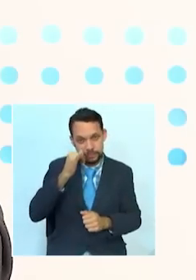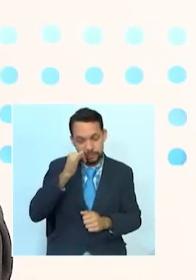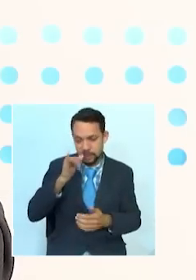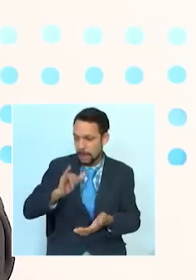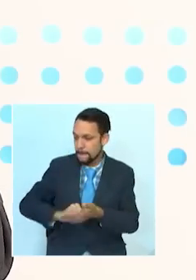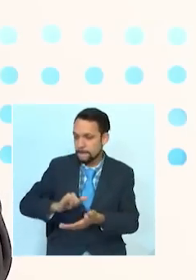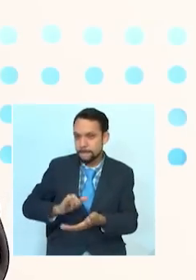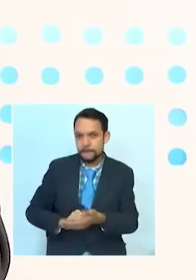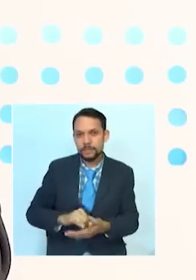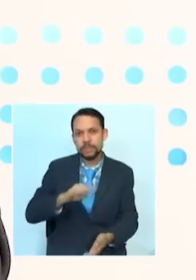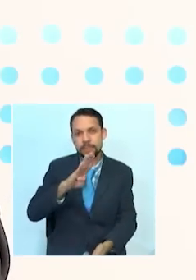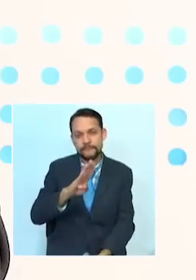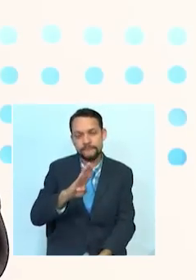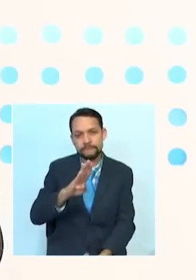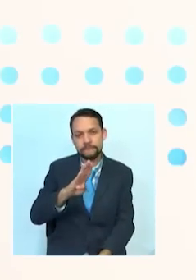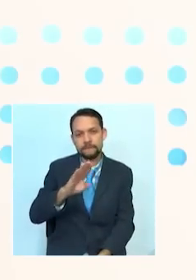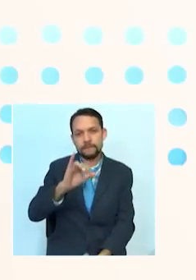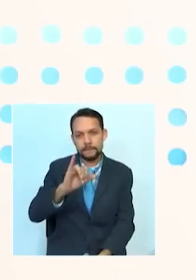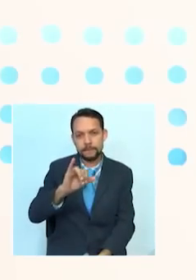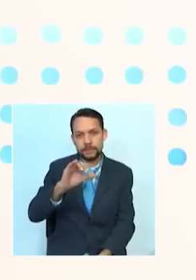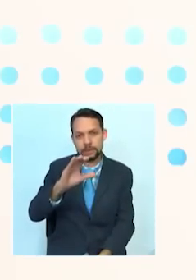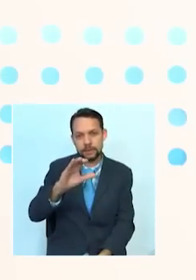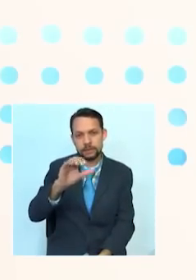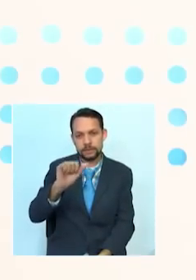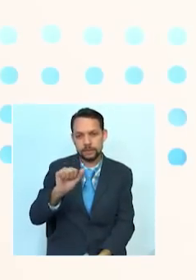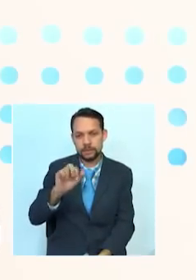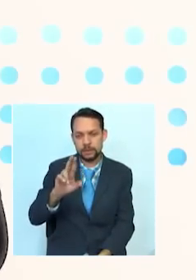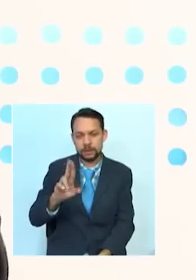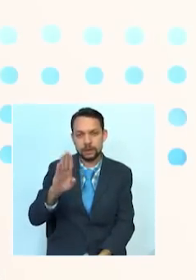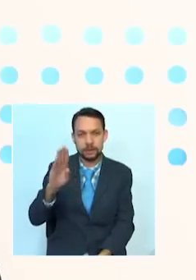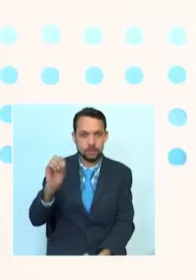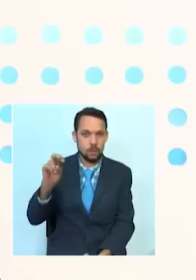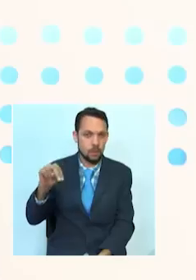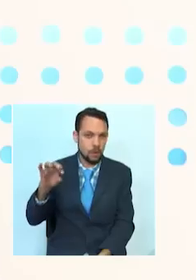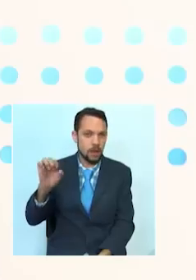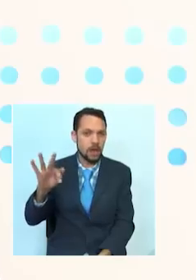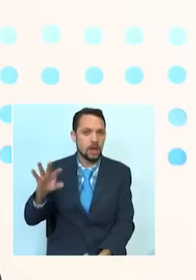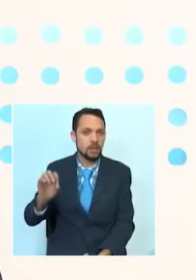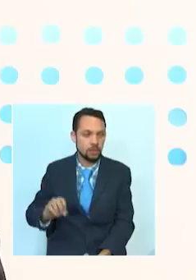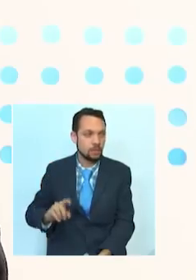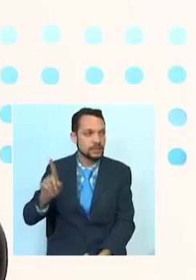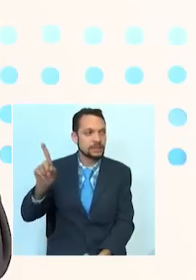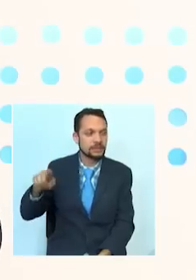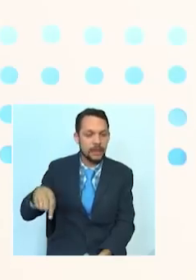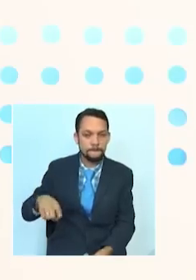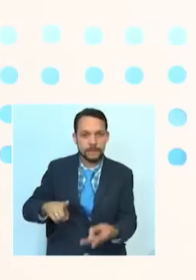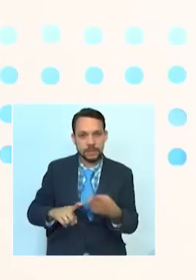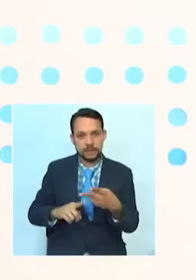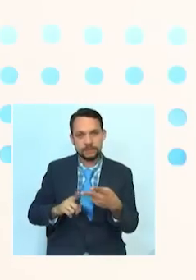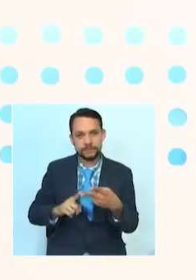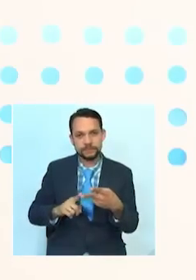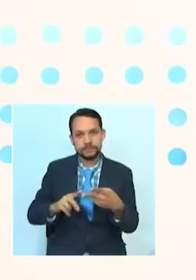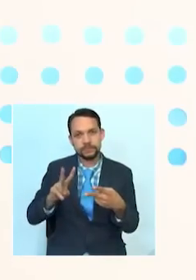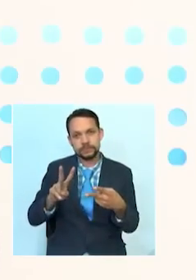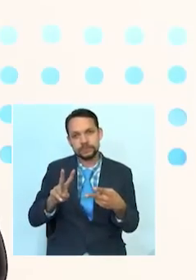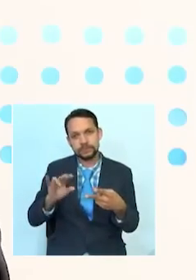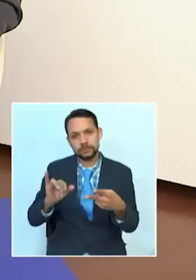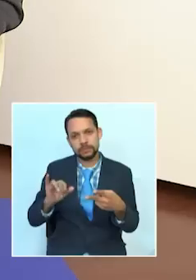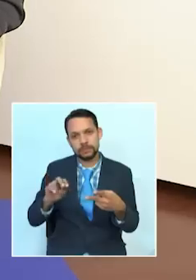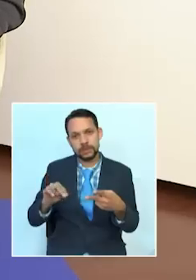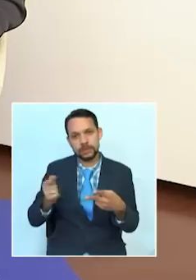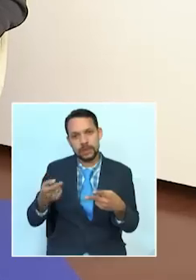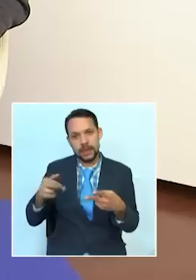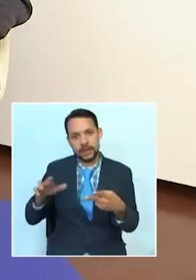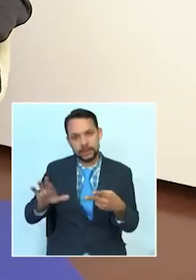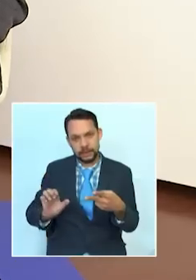bicarbonato y el agua y lo que recomienda también pues es igual el bicarbonato más el vinagre más el vinagre y el